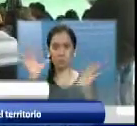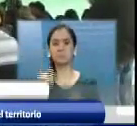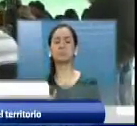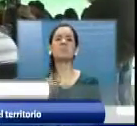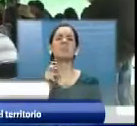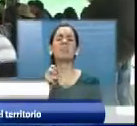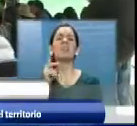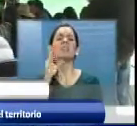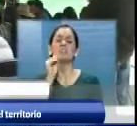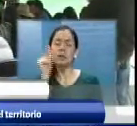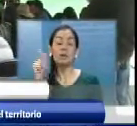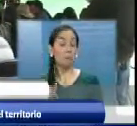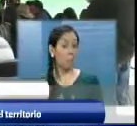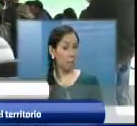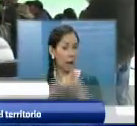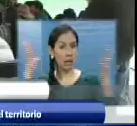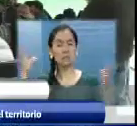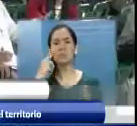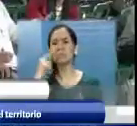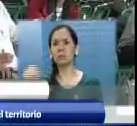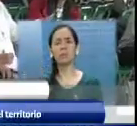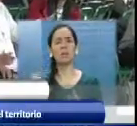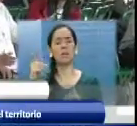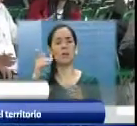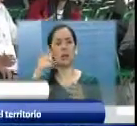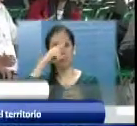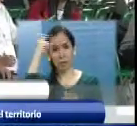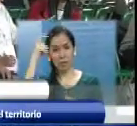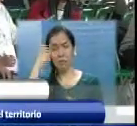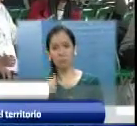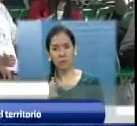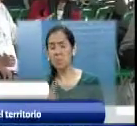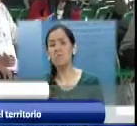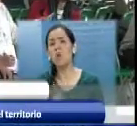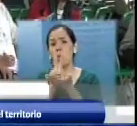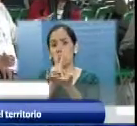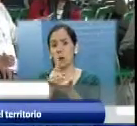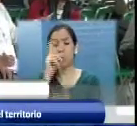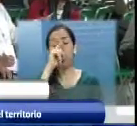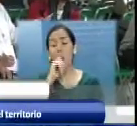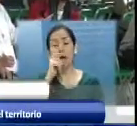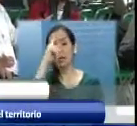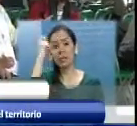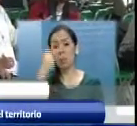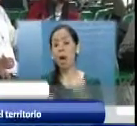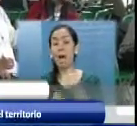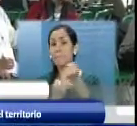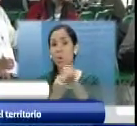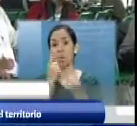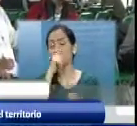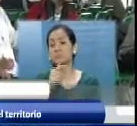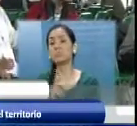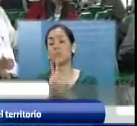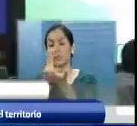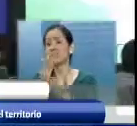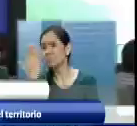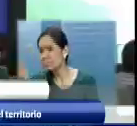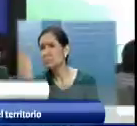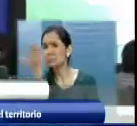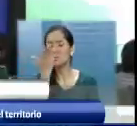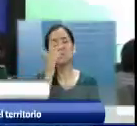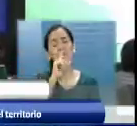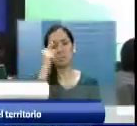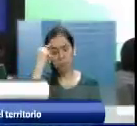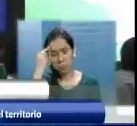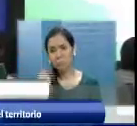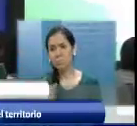mayoría de comunicadores coinciden con la forma de trabajo, ad honorem, persecución, y para radios comunitarios se les ha negado los permisos para